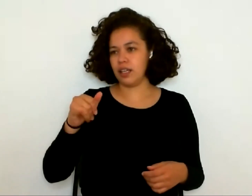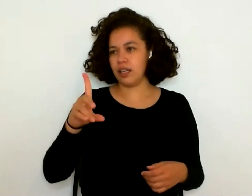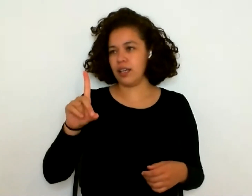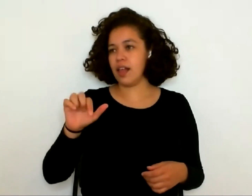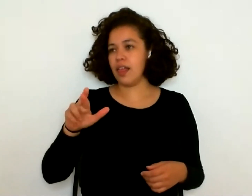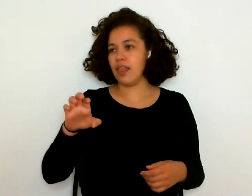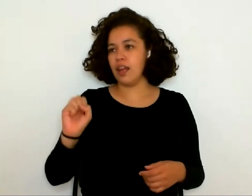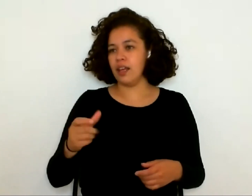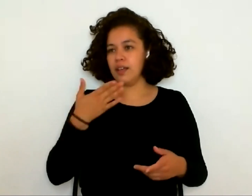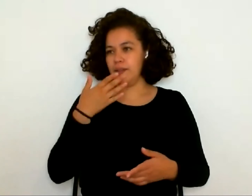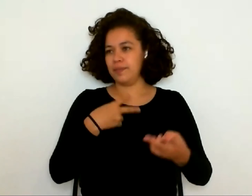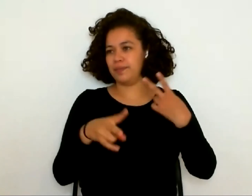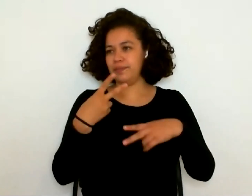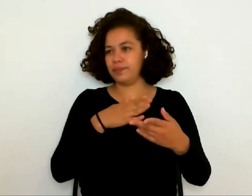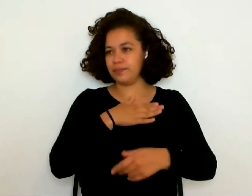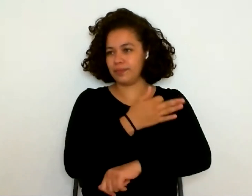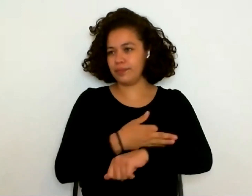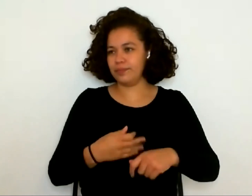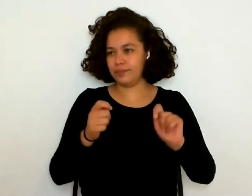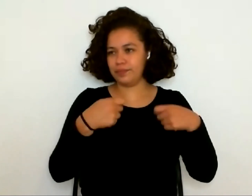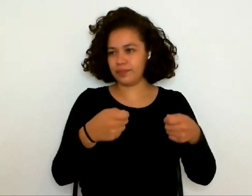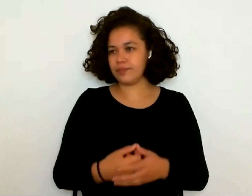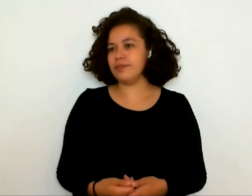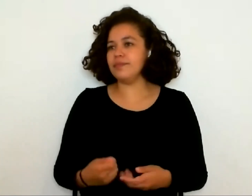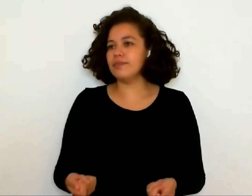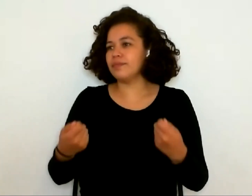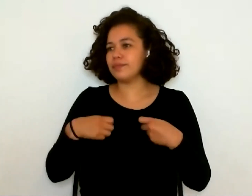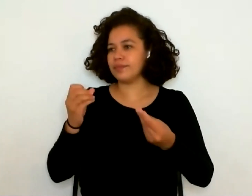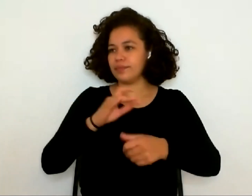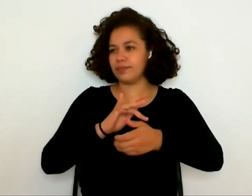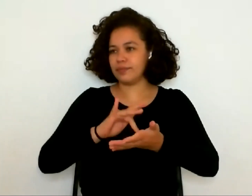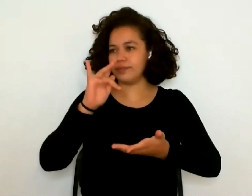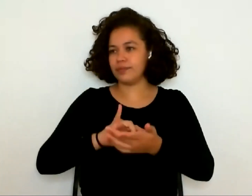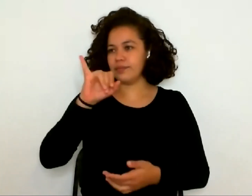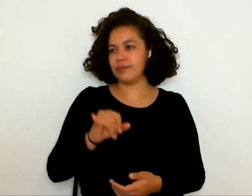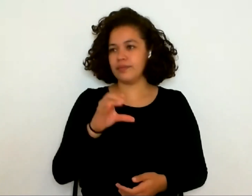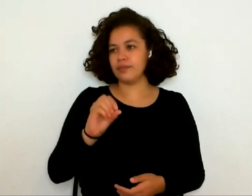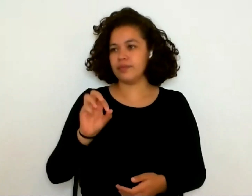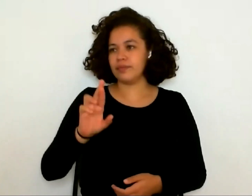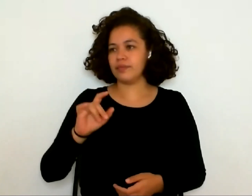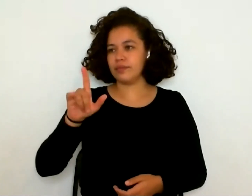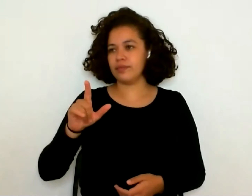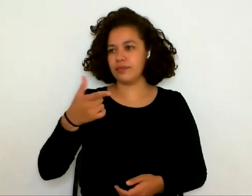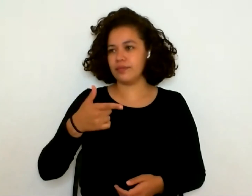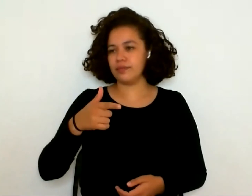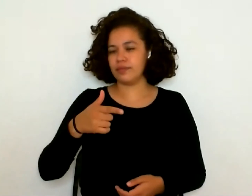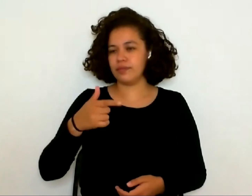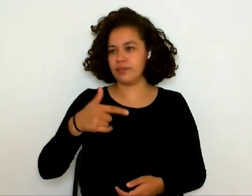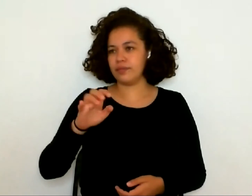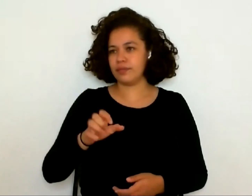Adelante, maestra. Bienvenida. Buenas tardes. Muchísimas gracias, Jorge Adán, por la presentación y por la